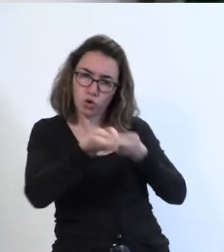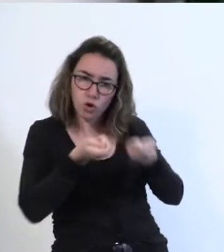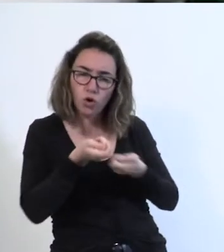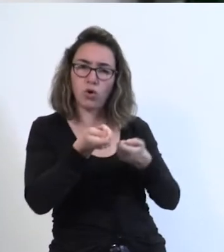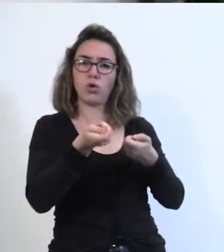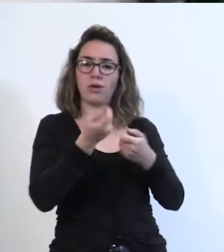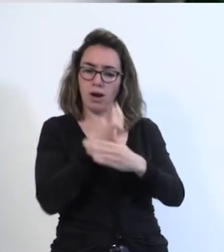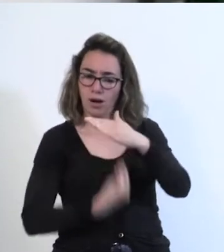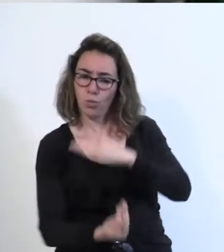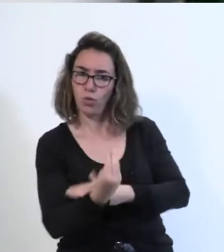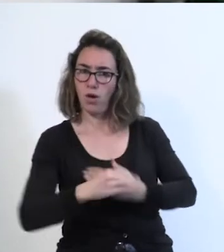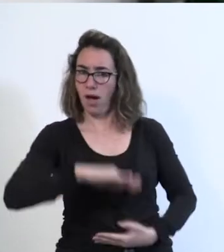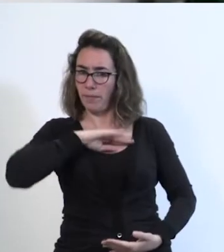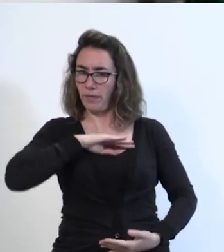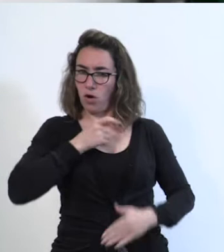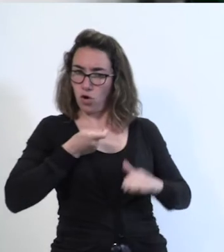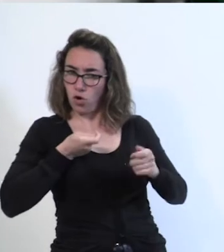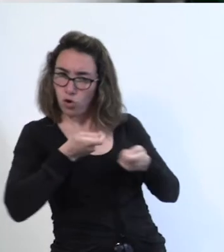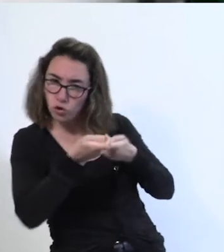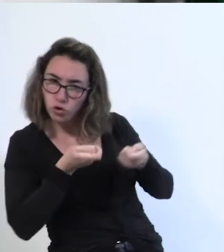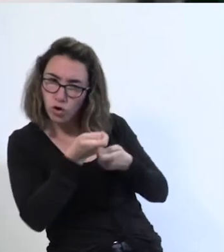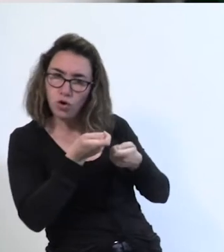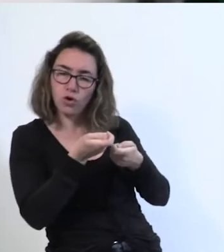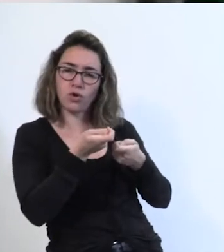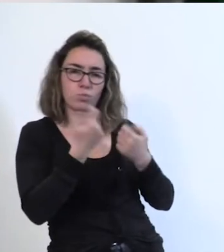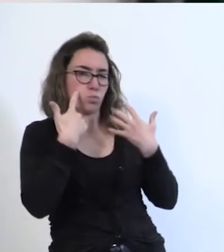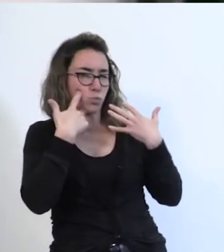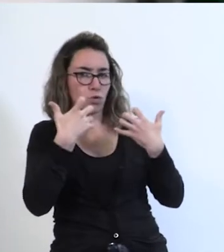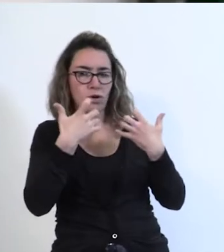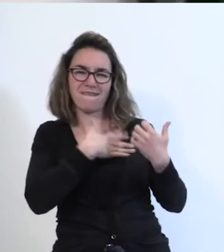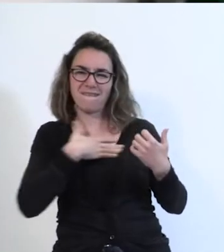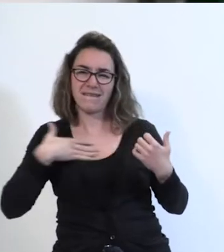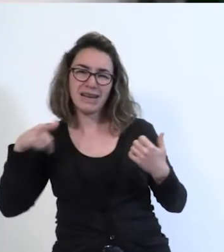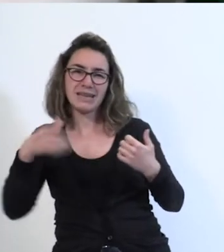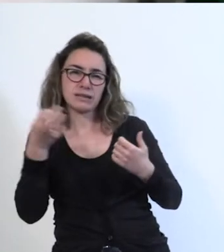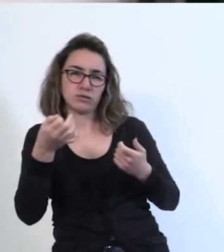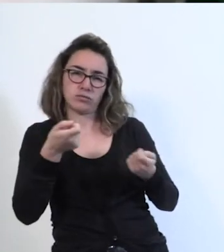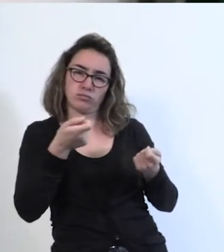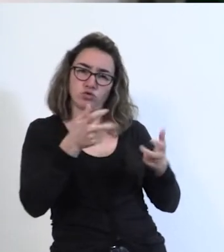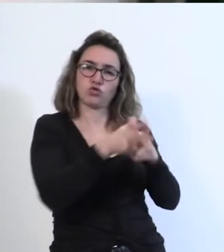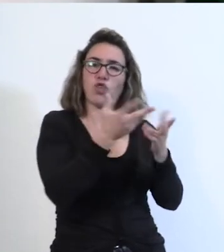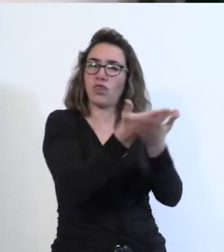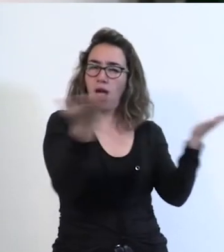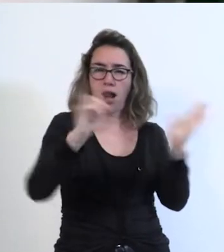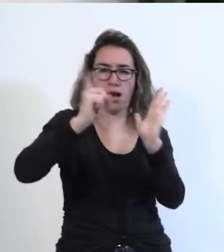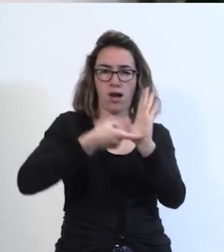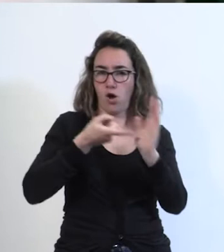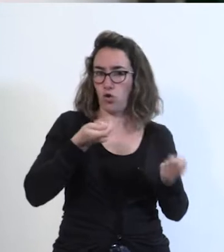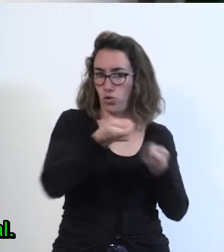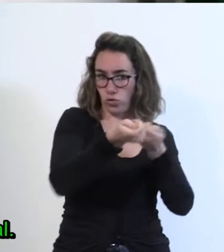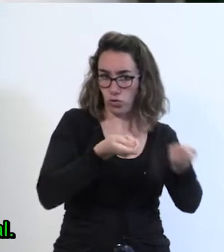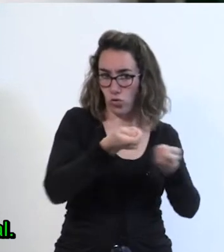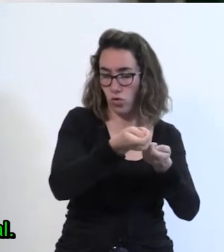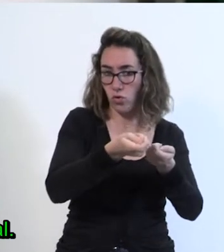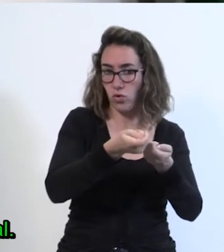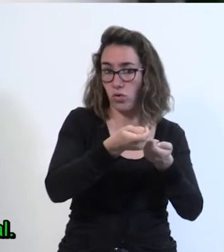de las capacidades reproductivas de las mujeres, lograr un control, el control social total,